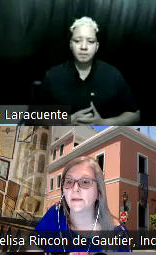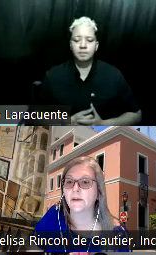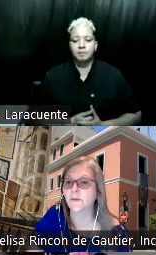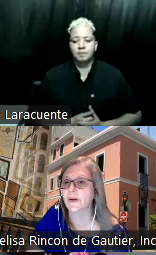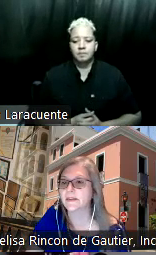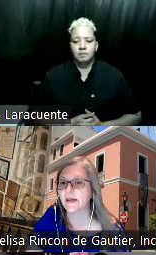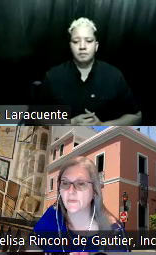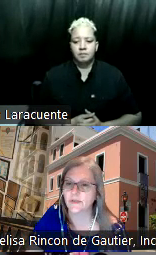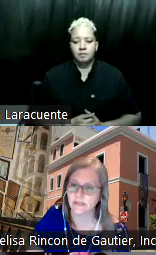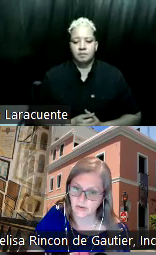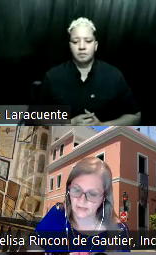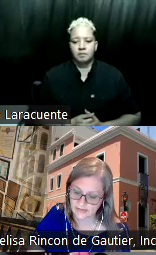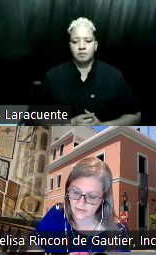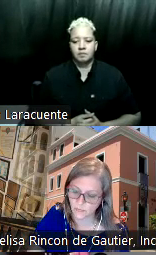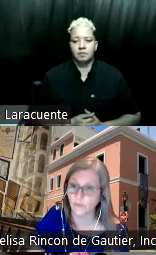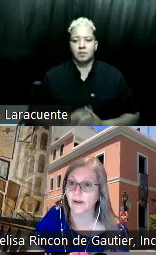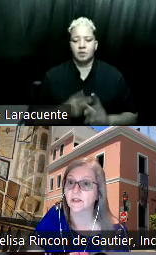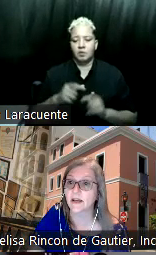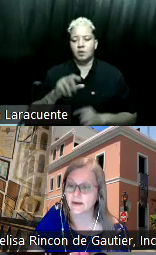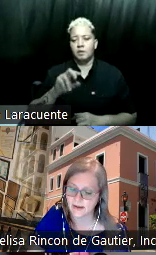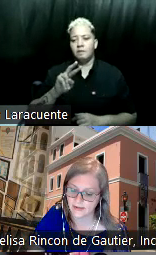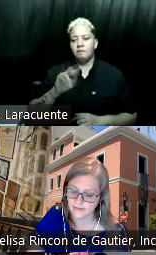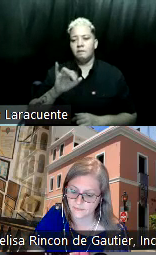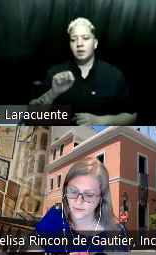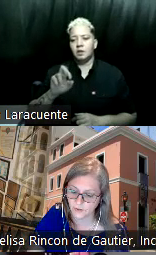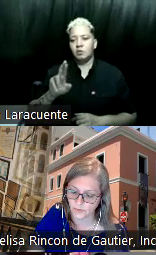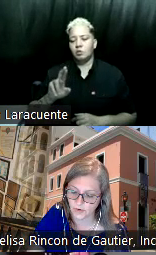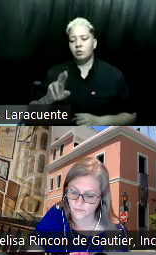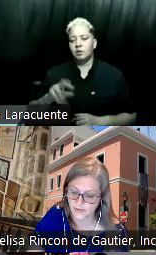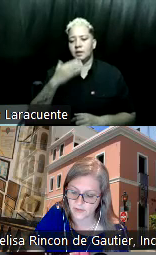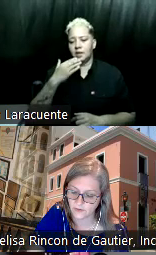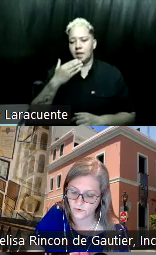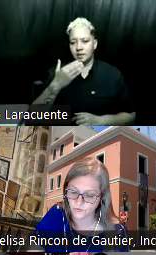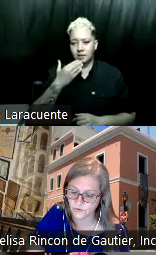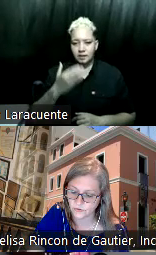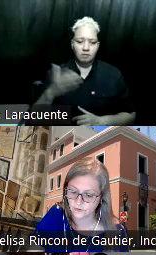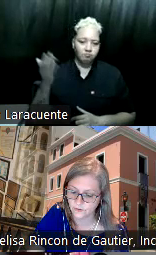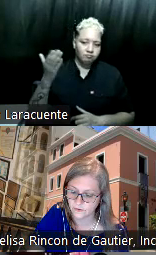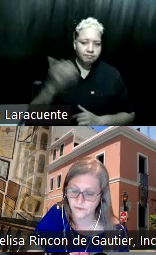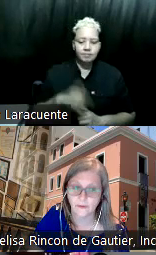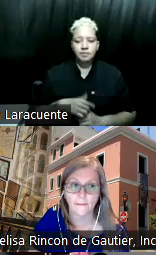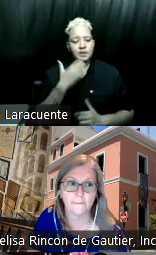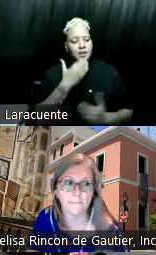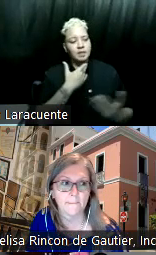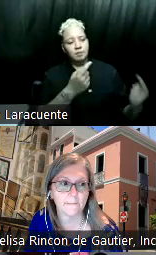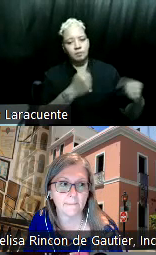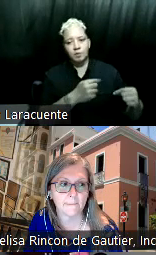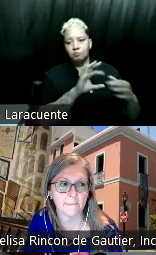De parte de Víctor Feliciano, muchísimas gracias, muy buena charla. Gracias, Víctor, por acompañarnos.